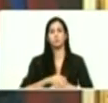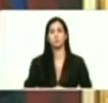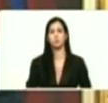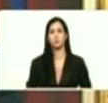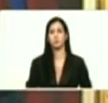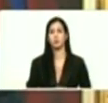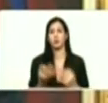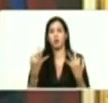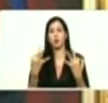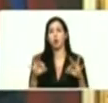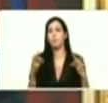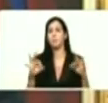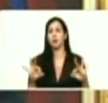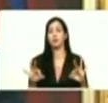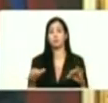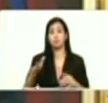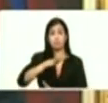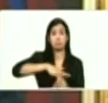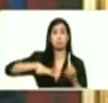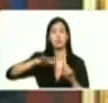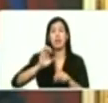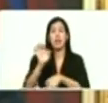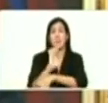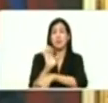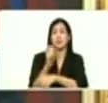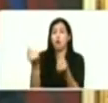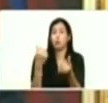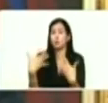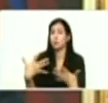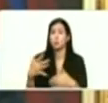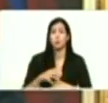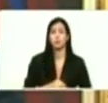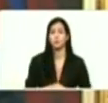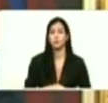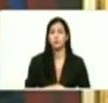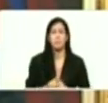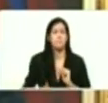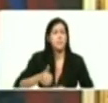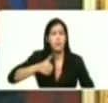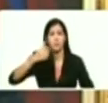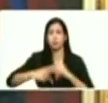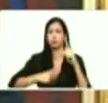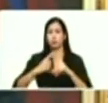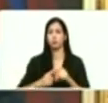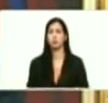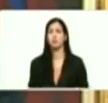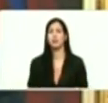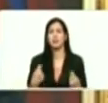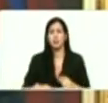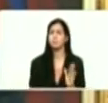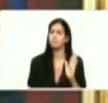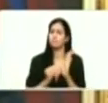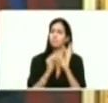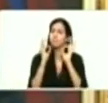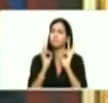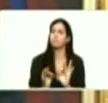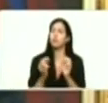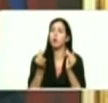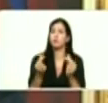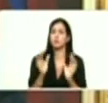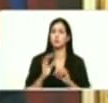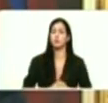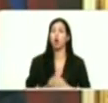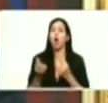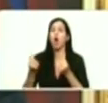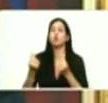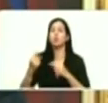estabilizando en medio de la emergencia económica elevando las capacidades productivas estableciendo los costos reales de los procesos productivos